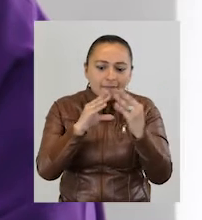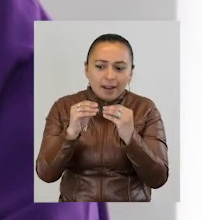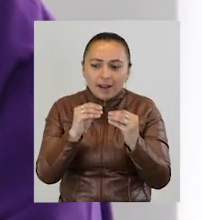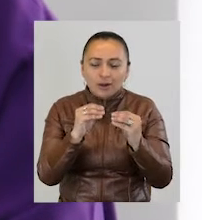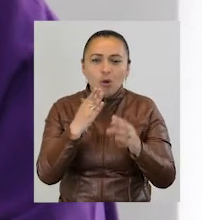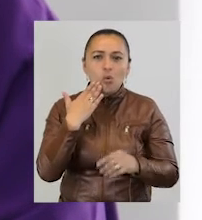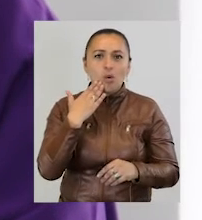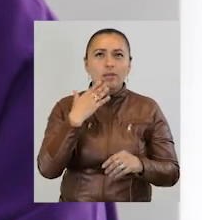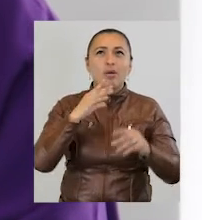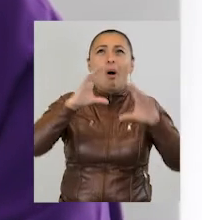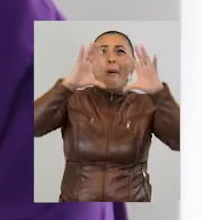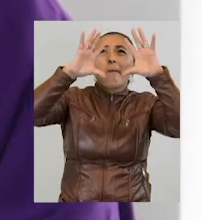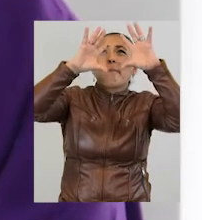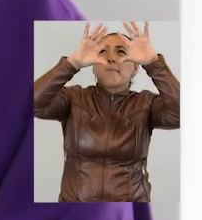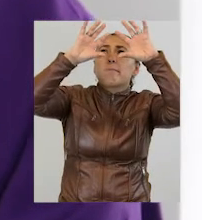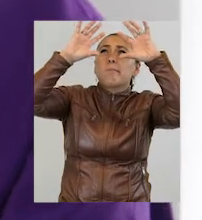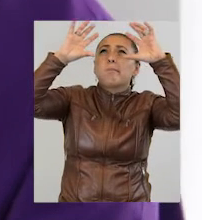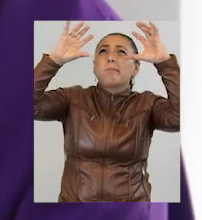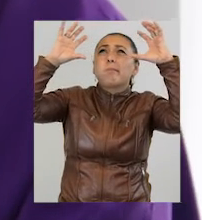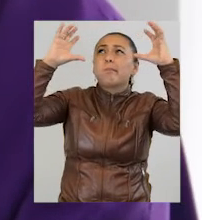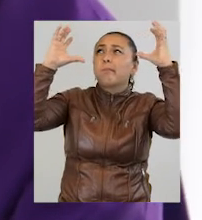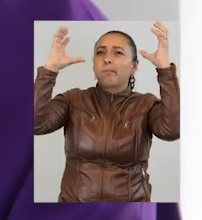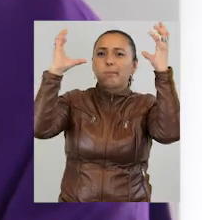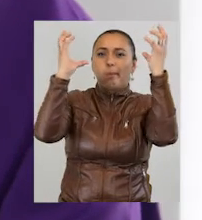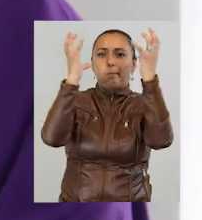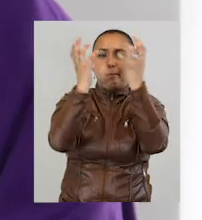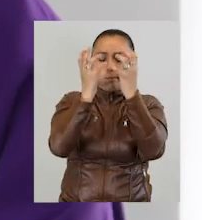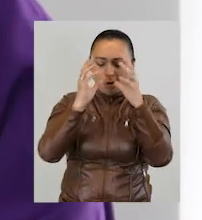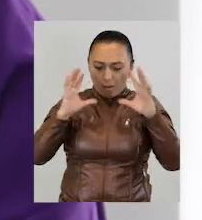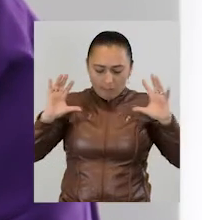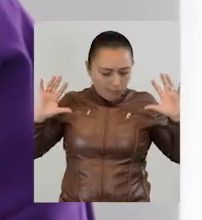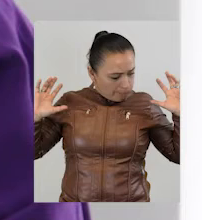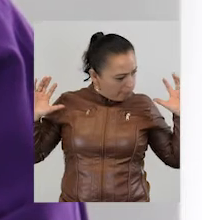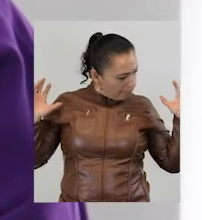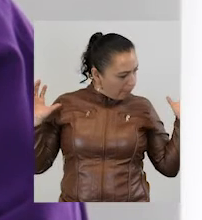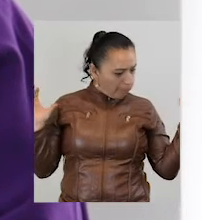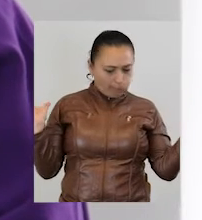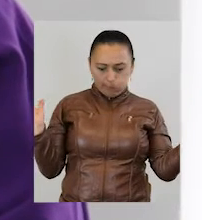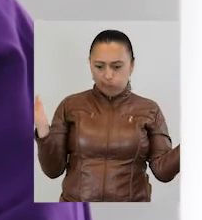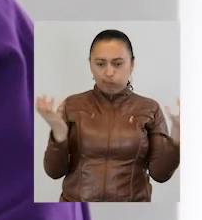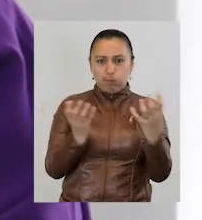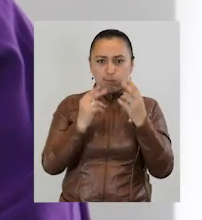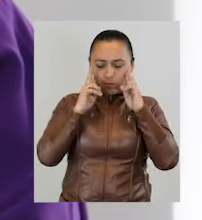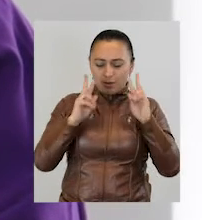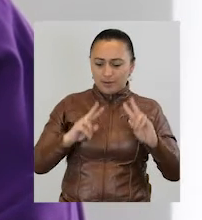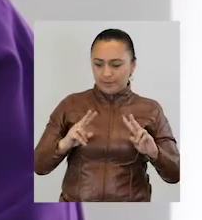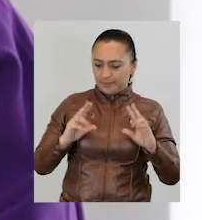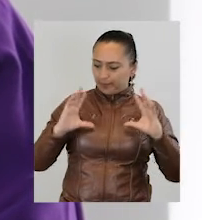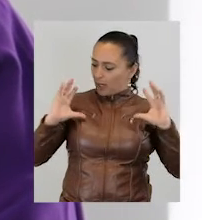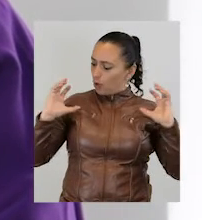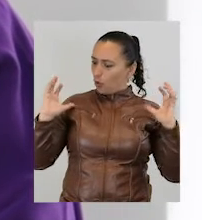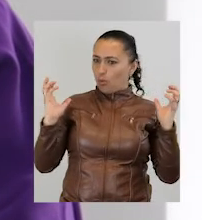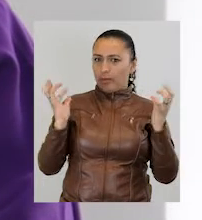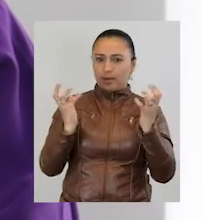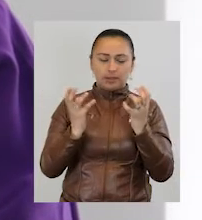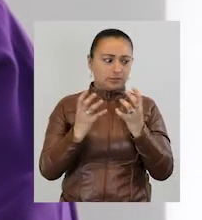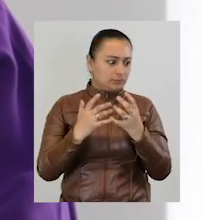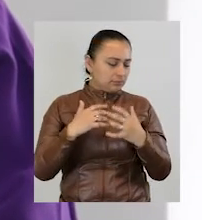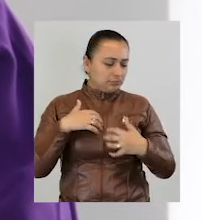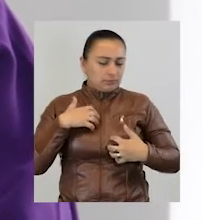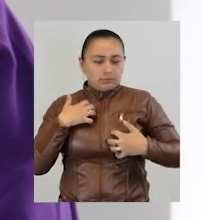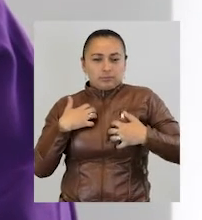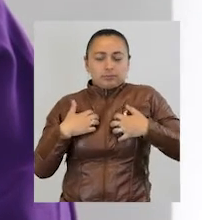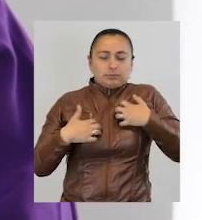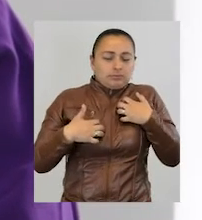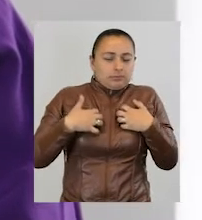No había terminado de hablar cuando se formó una nube que los cubrió y ellos, al verse envueltos por la